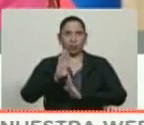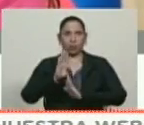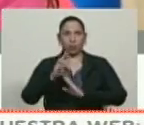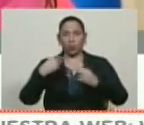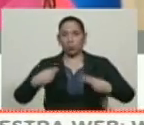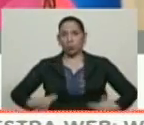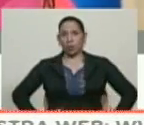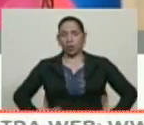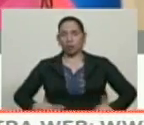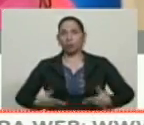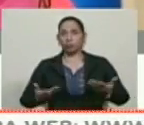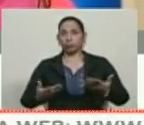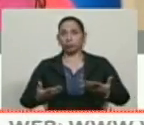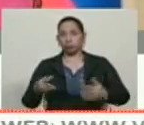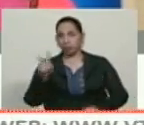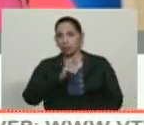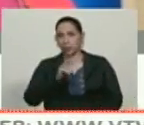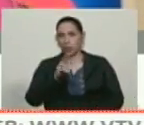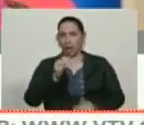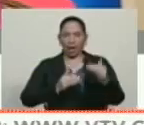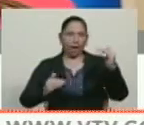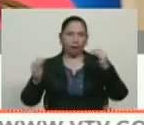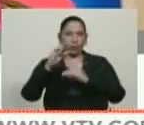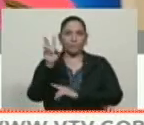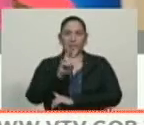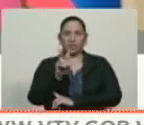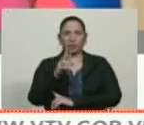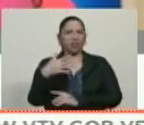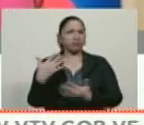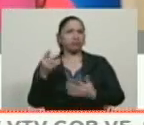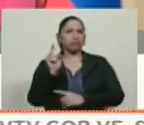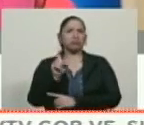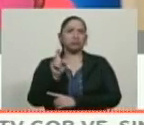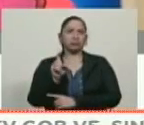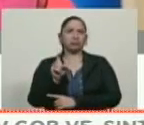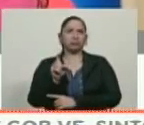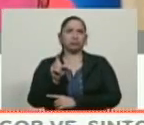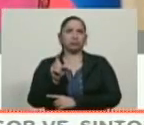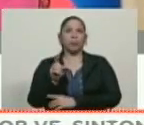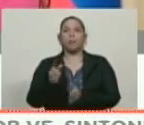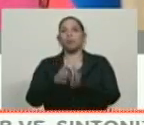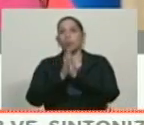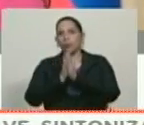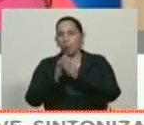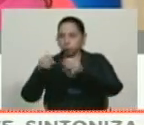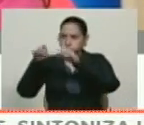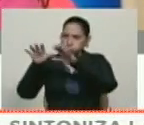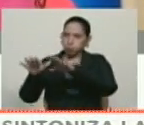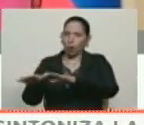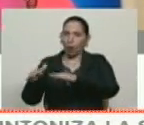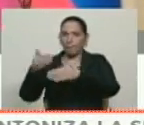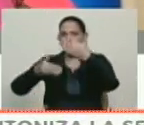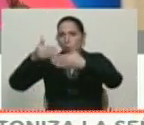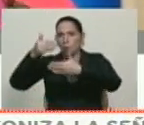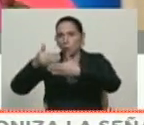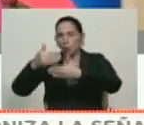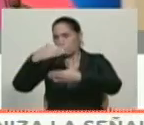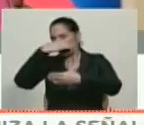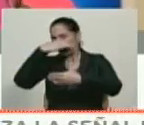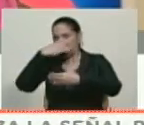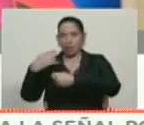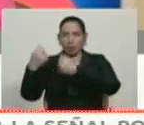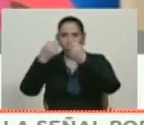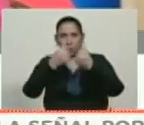índice de desarrollo humano alto. ¿Venezuela qué necesita? Que cese el bloqueo criminal, económico, financiero